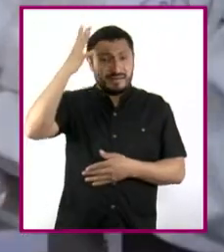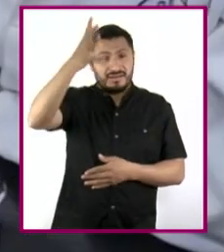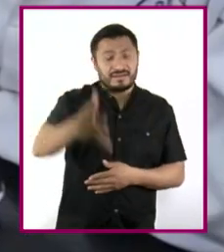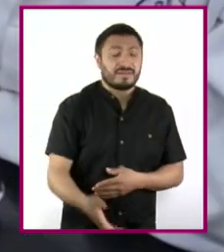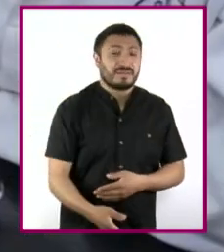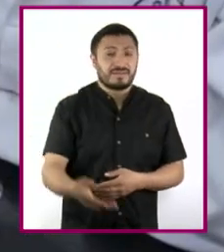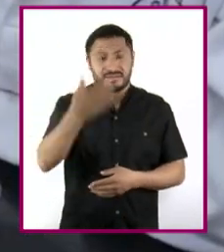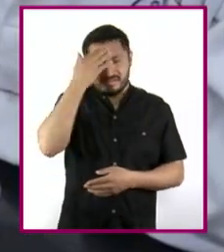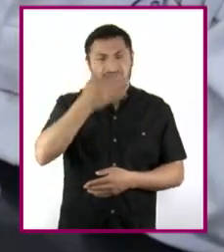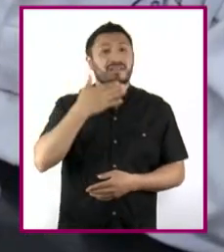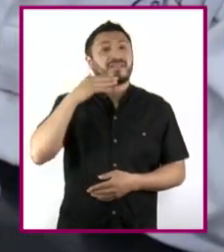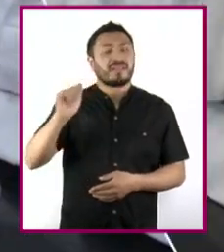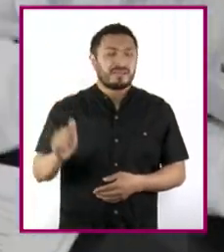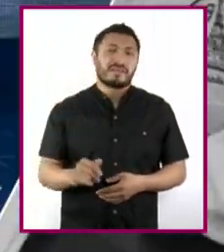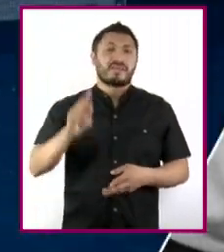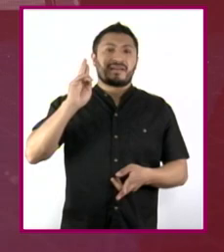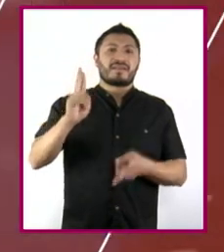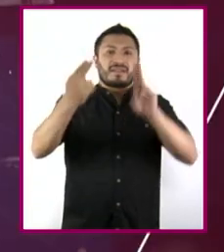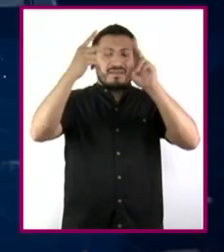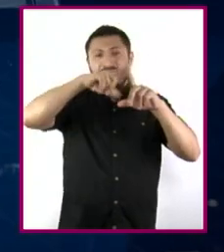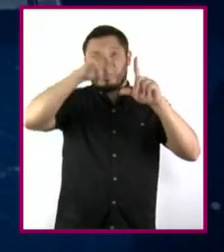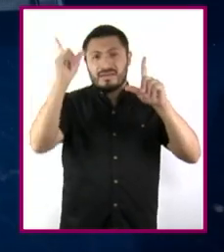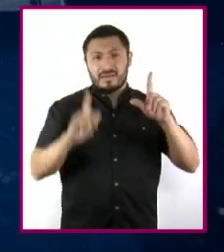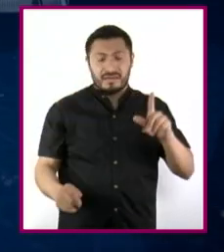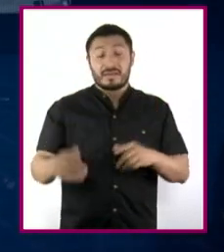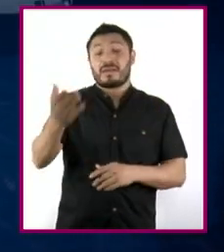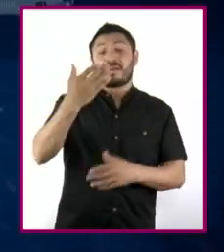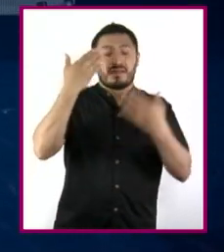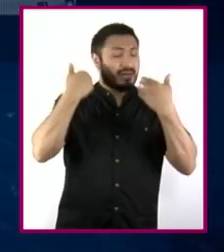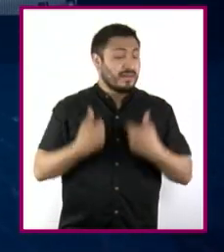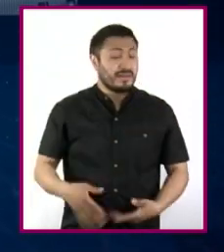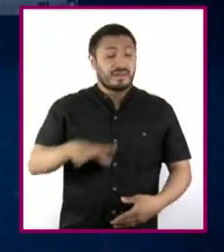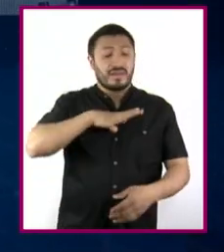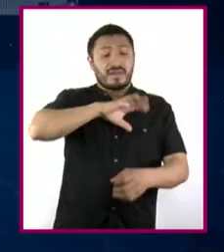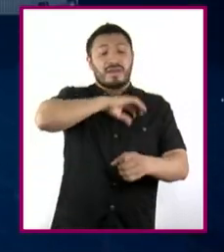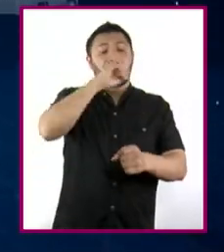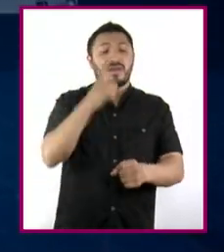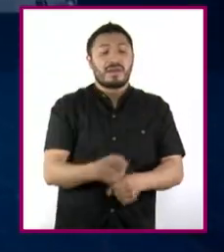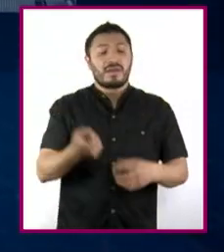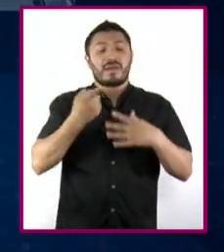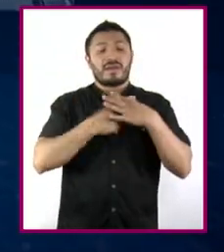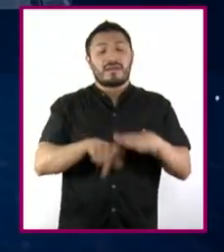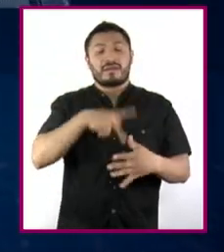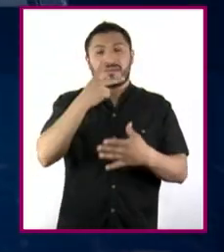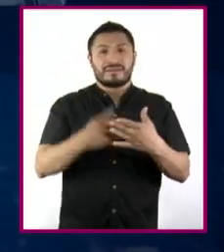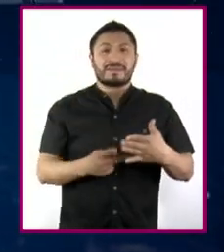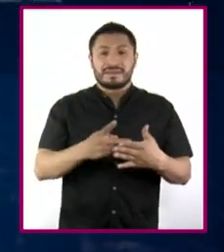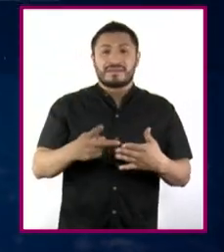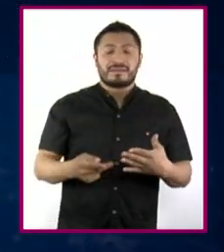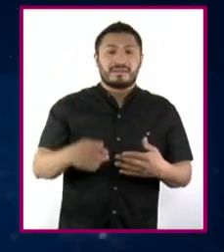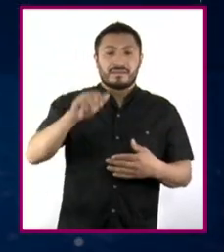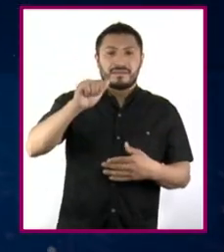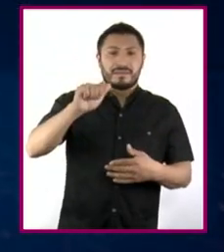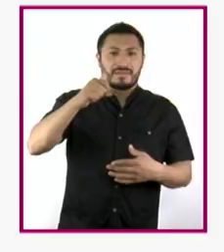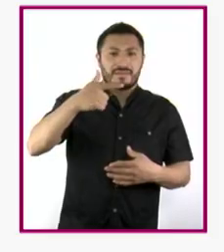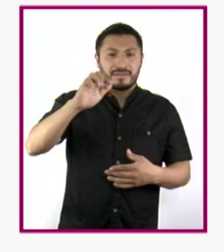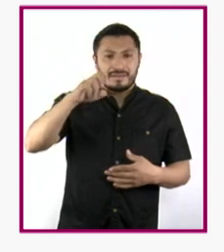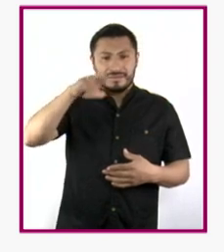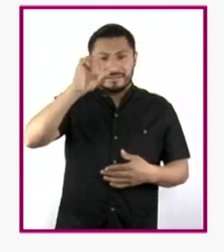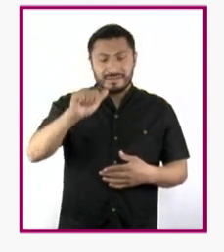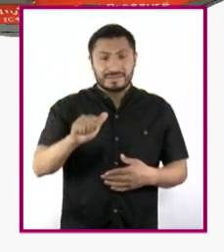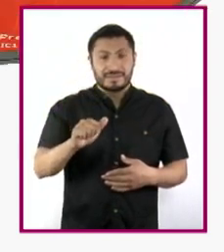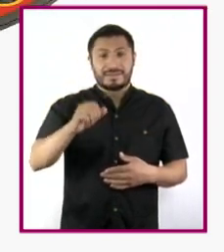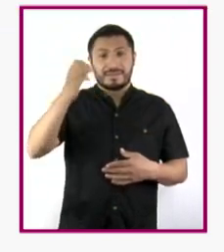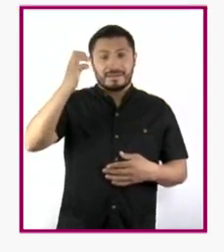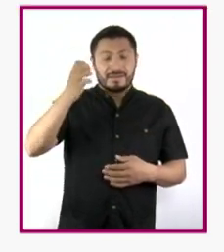las capacidades espaciales de nuestro país. De hecho, yo tuve la oportunidad de comenzar un programa en la Agencia Espacial Mexicana que